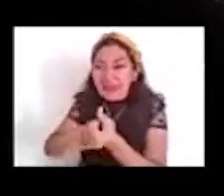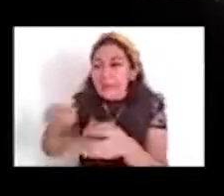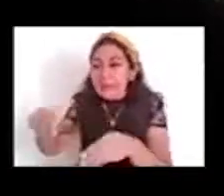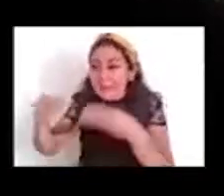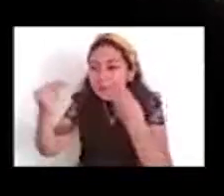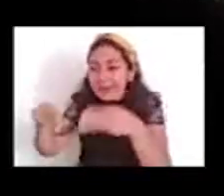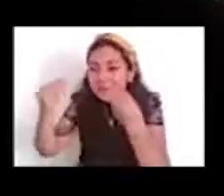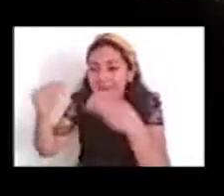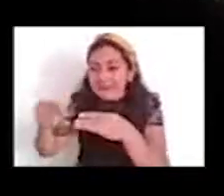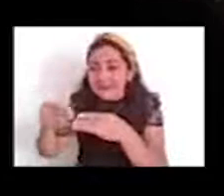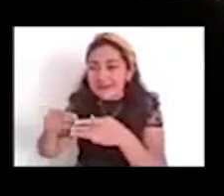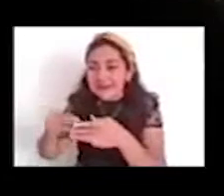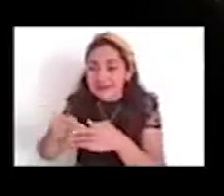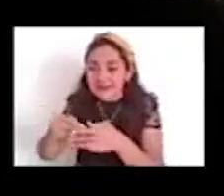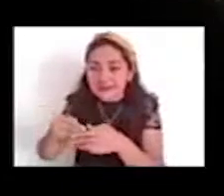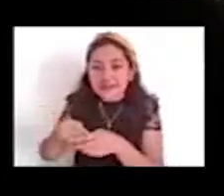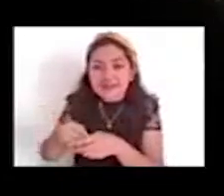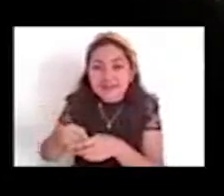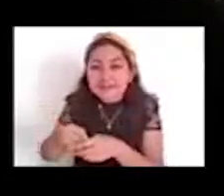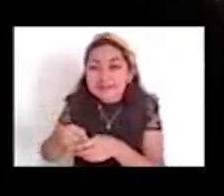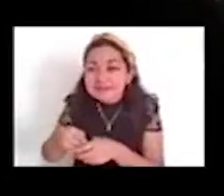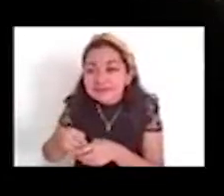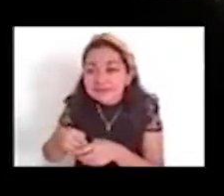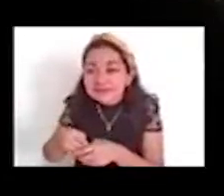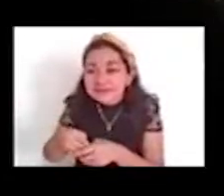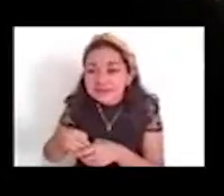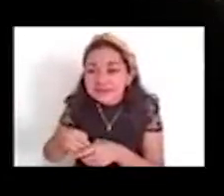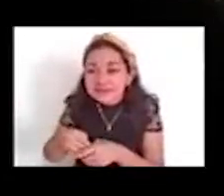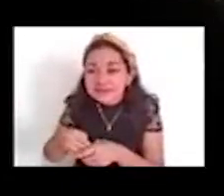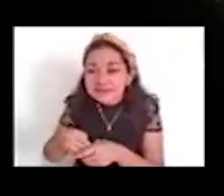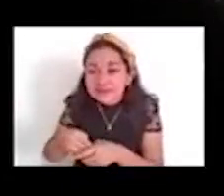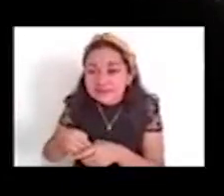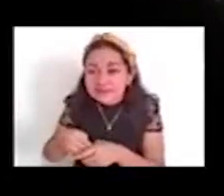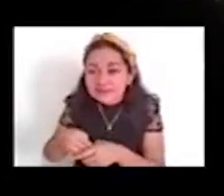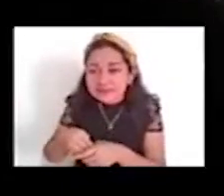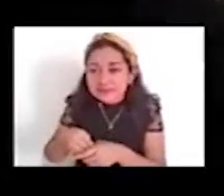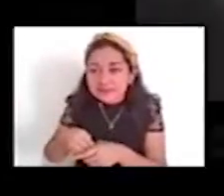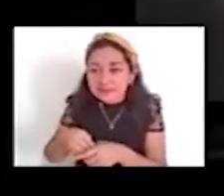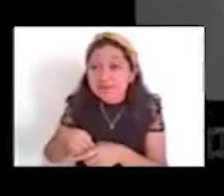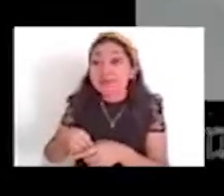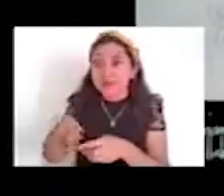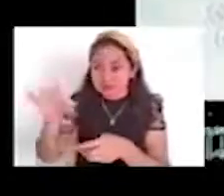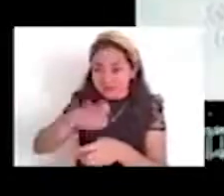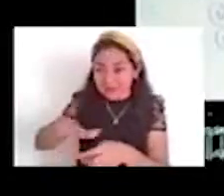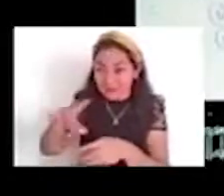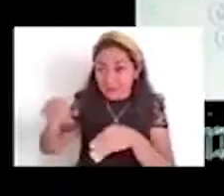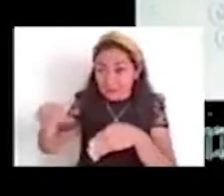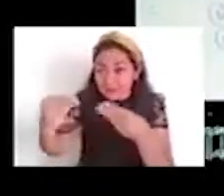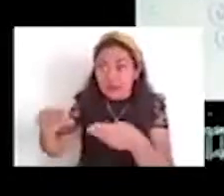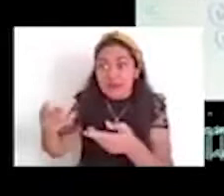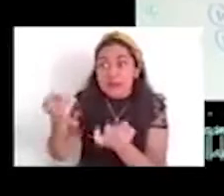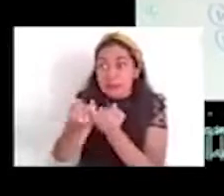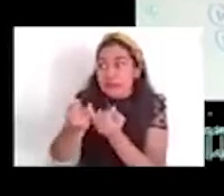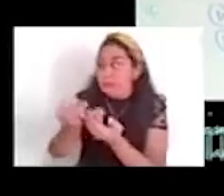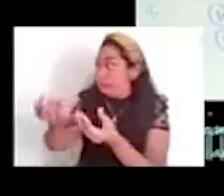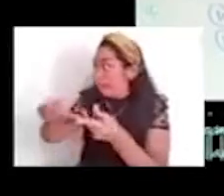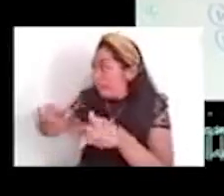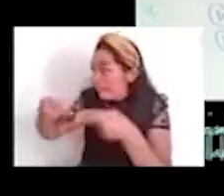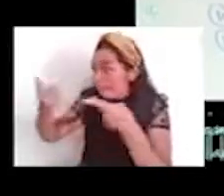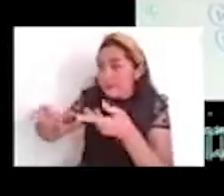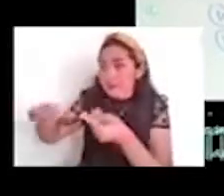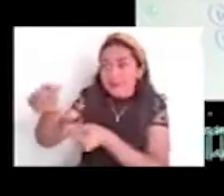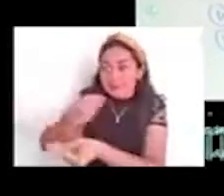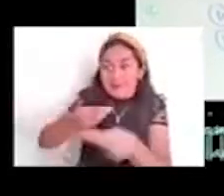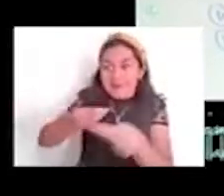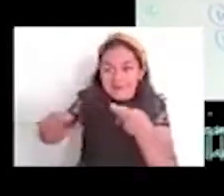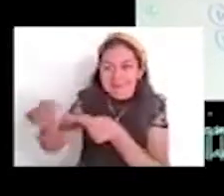mayor oferta de objetos de uso, no solo cotidiano, sino de bienes de prestigio. Este es un pizarrón de